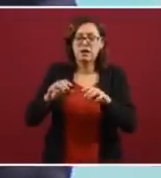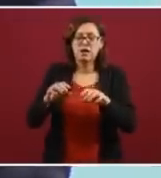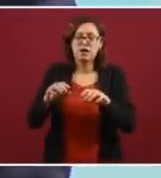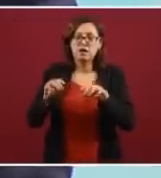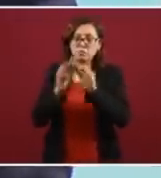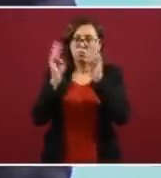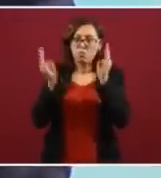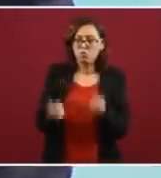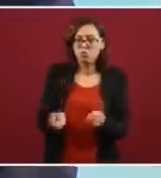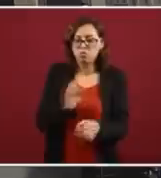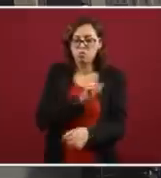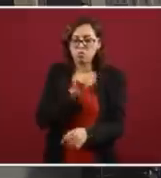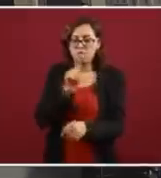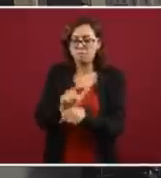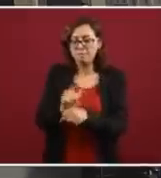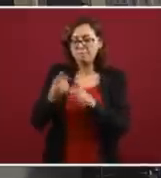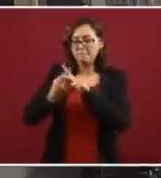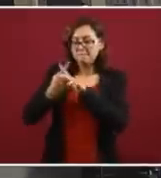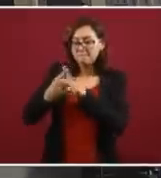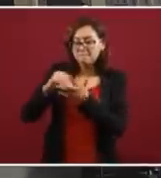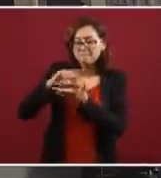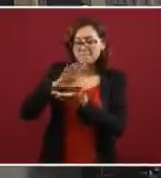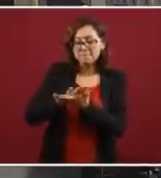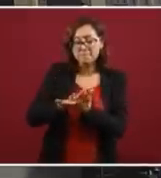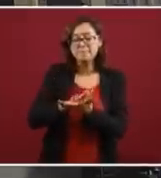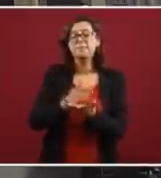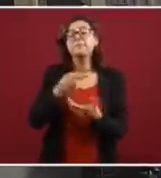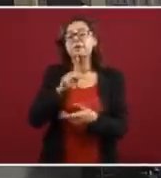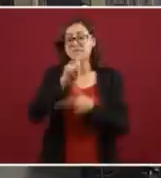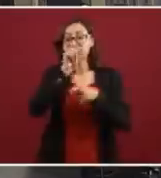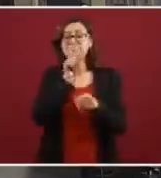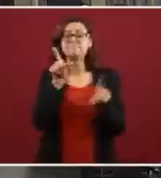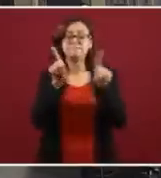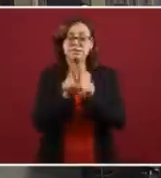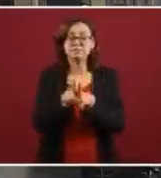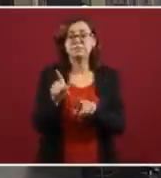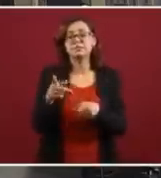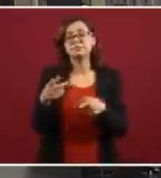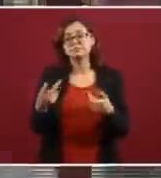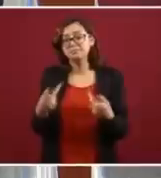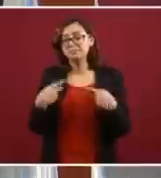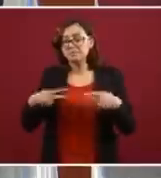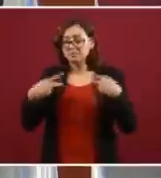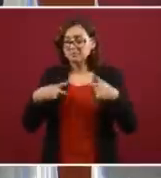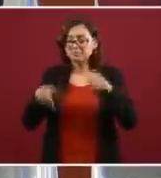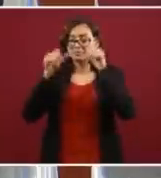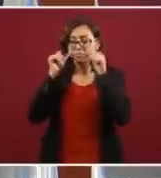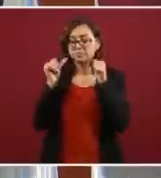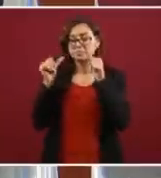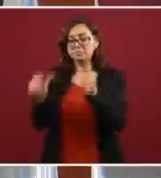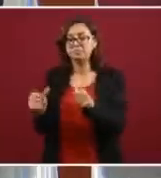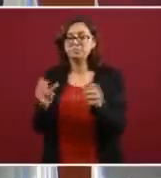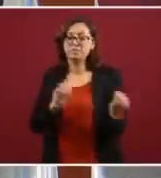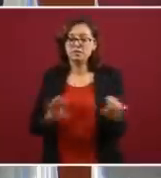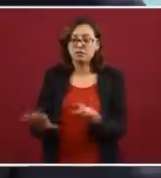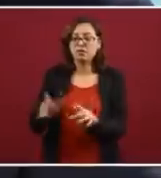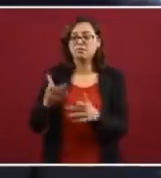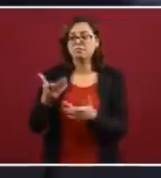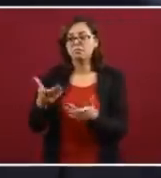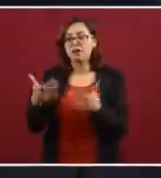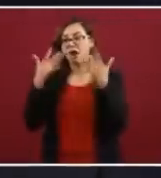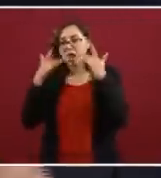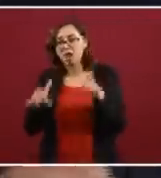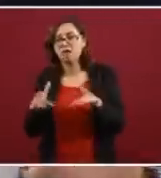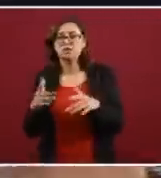llevar el análisis de la estadística, sino para la atención que se refiere a traslados, reapertura, abandonos o